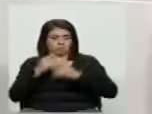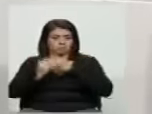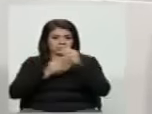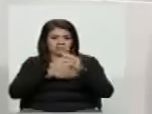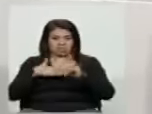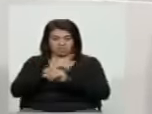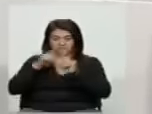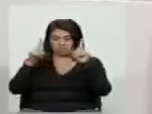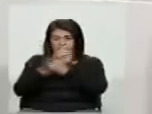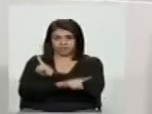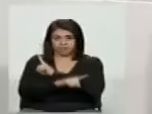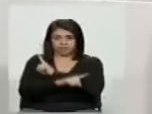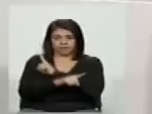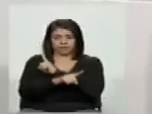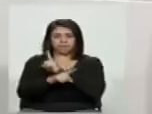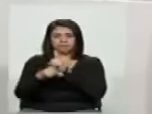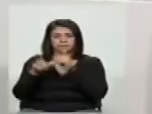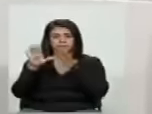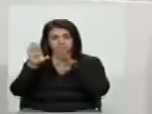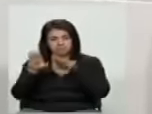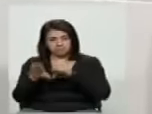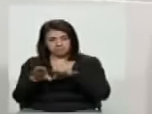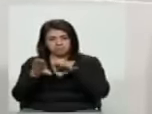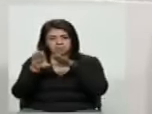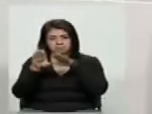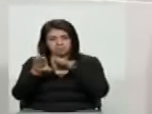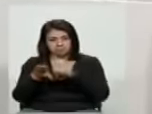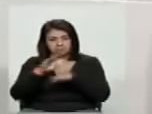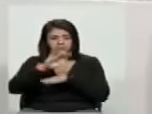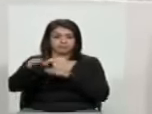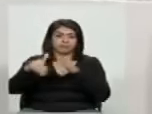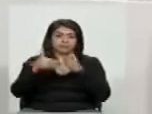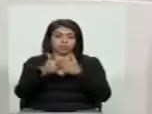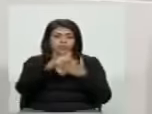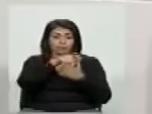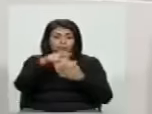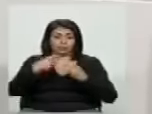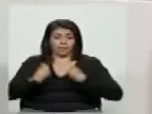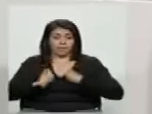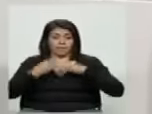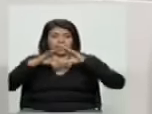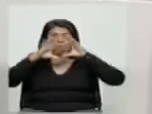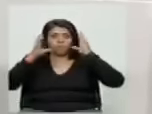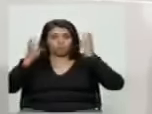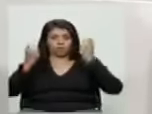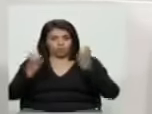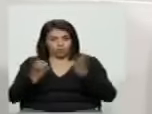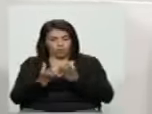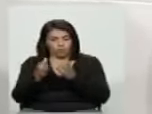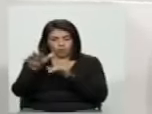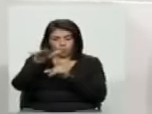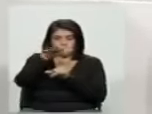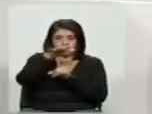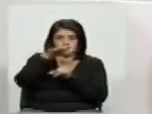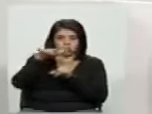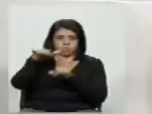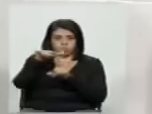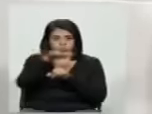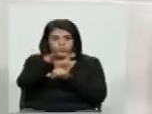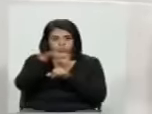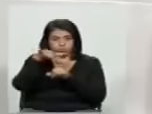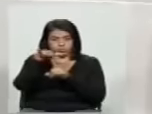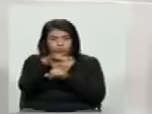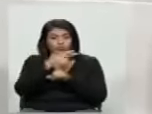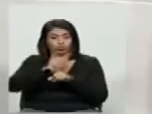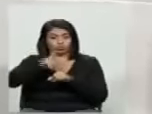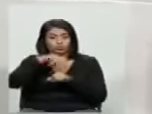quieren convertir en siervas y siervos a los habitantes del planeta. Que seamos sus